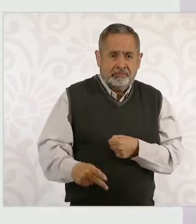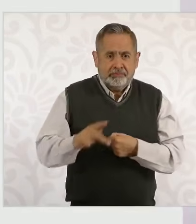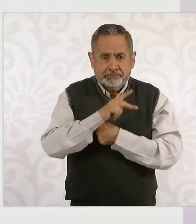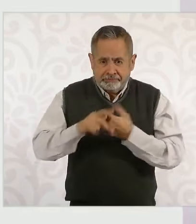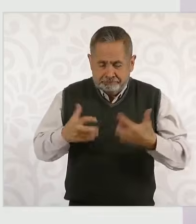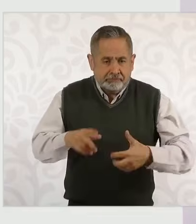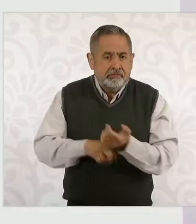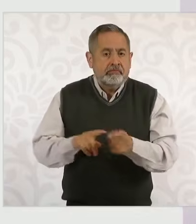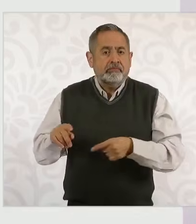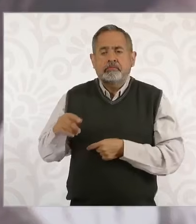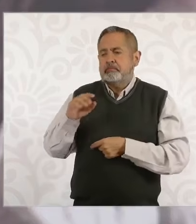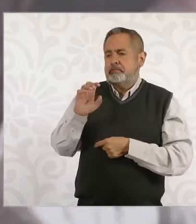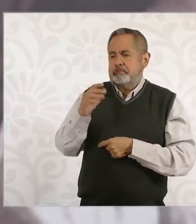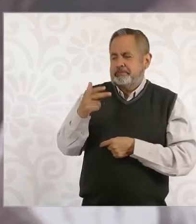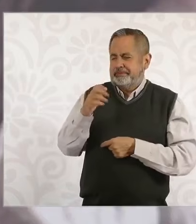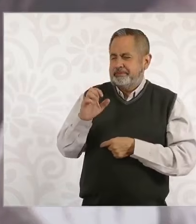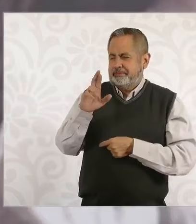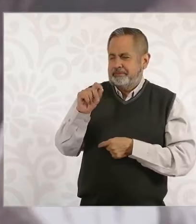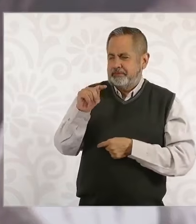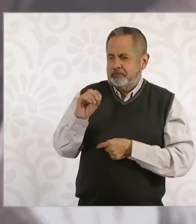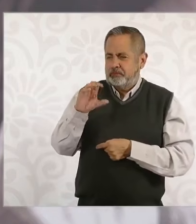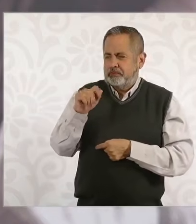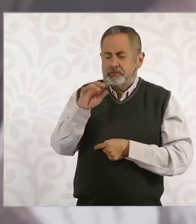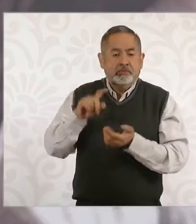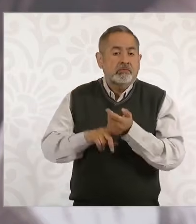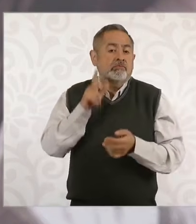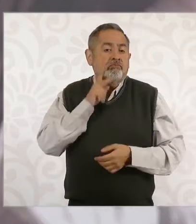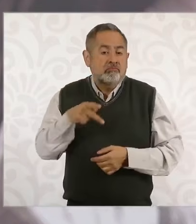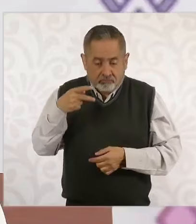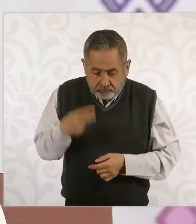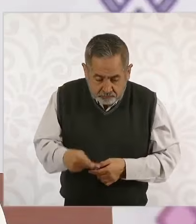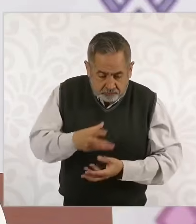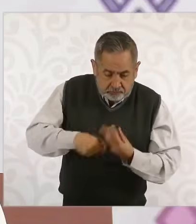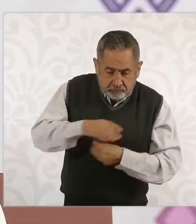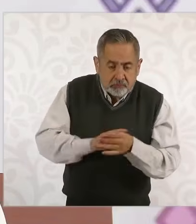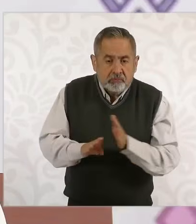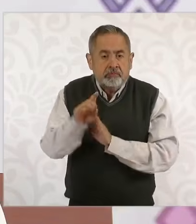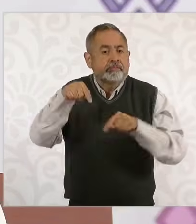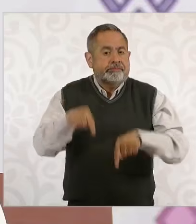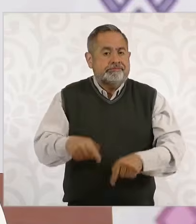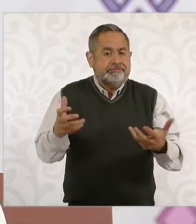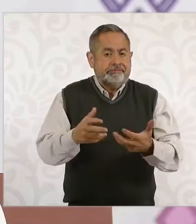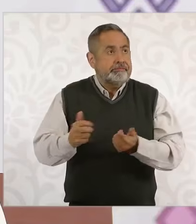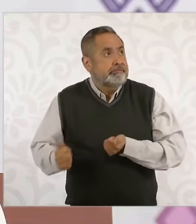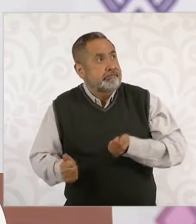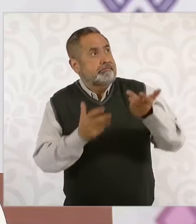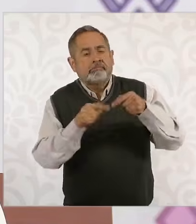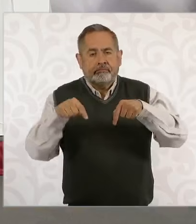Castillo siempre dijo, el petróleo crea valor y desarrollo donde se consume, no donde se